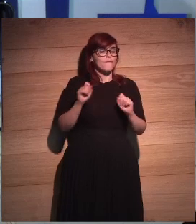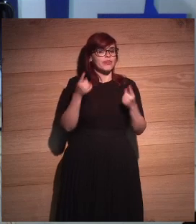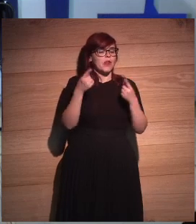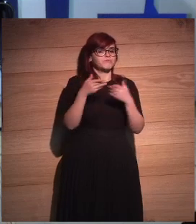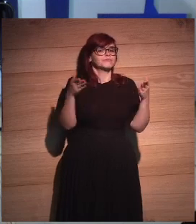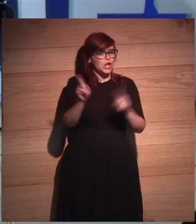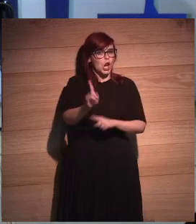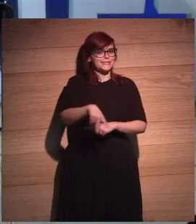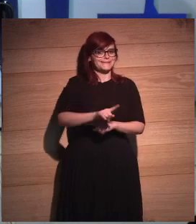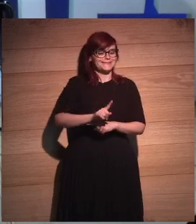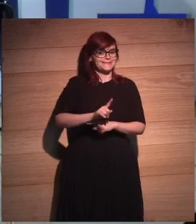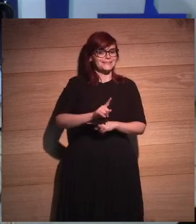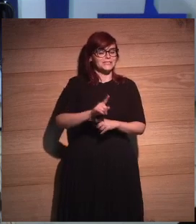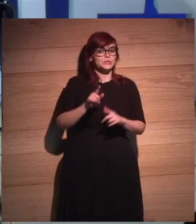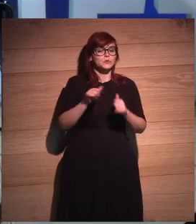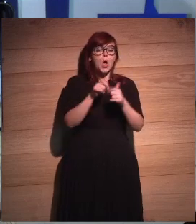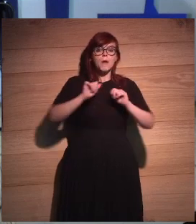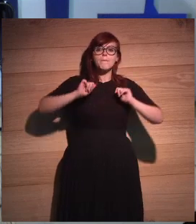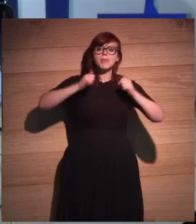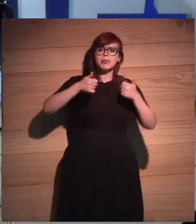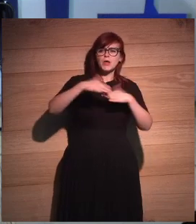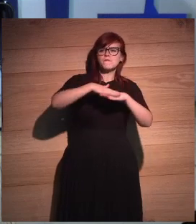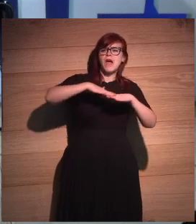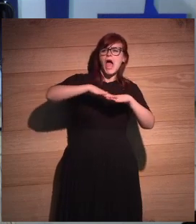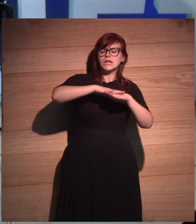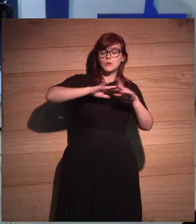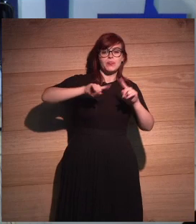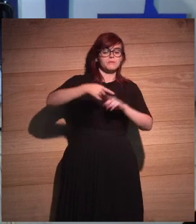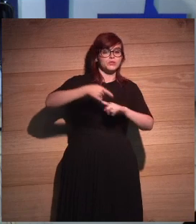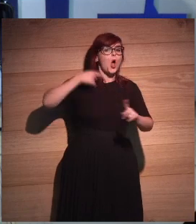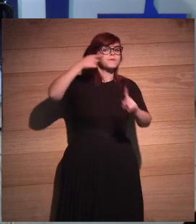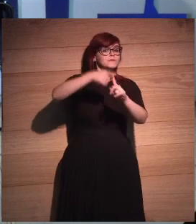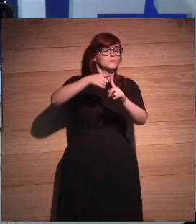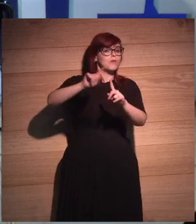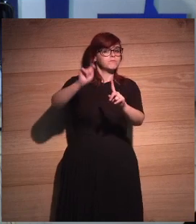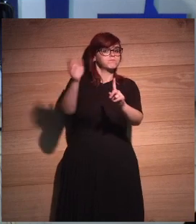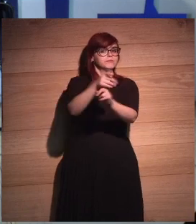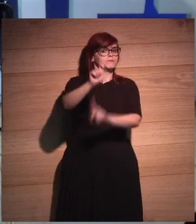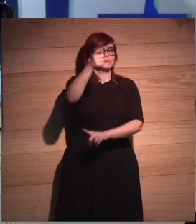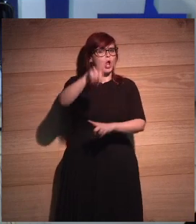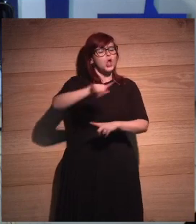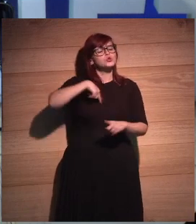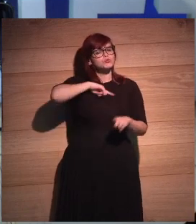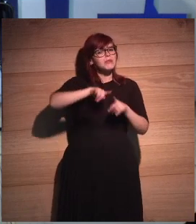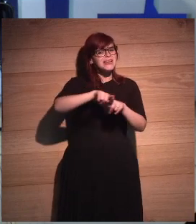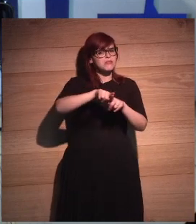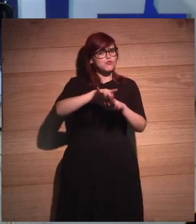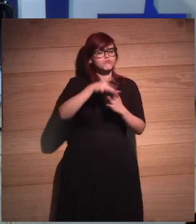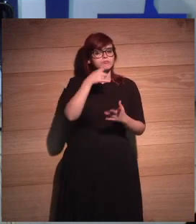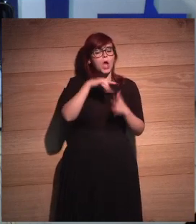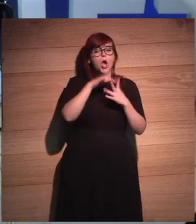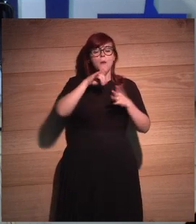que puede ser un inicio muy preliminar, pero que desde luego no es el objetivo. Nosotros hemos sido bastante críticos, hemos hecho 2